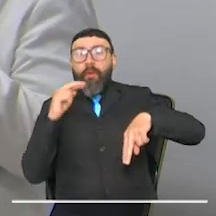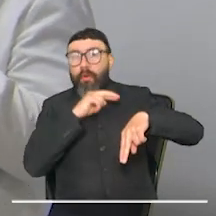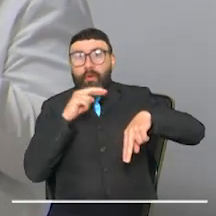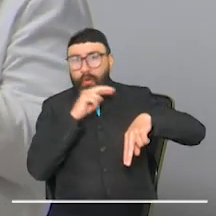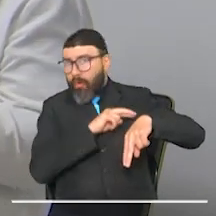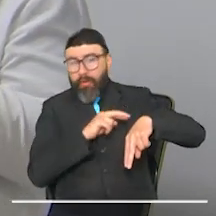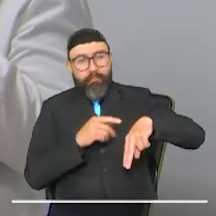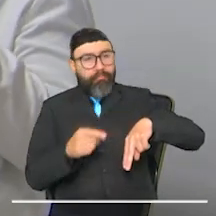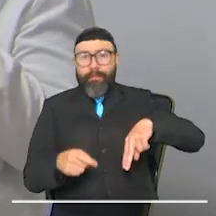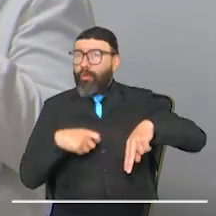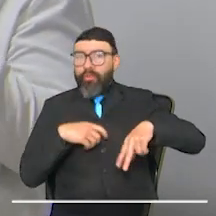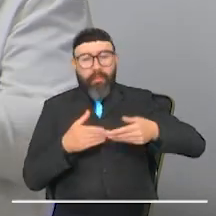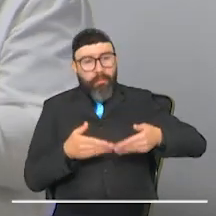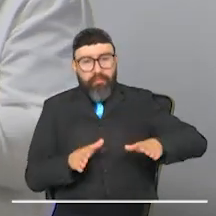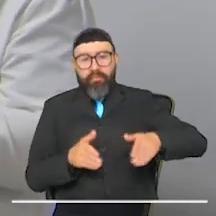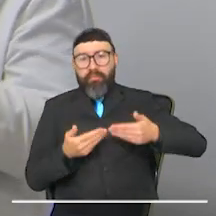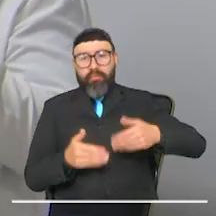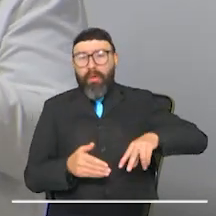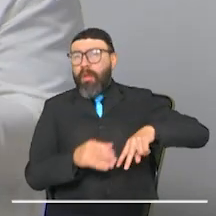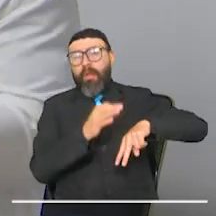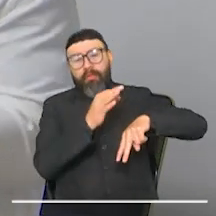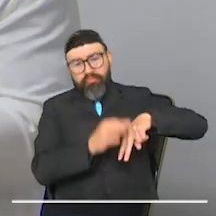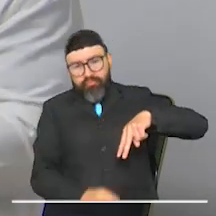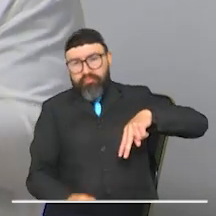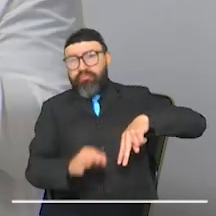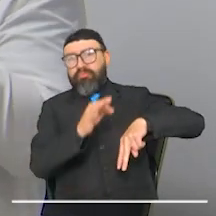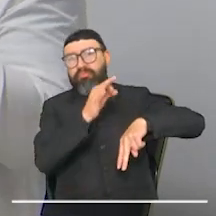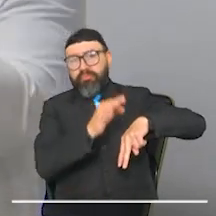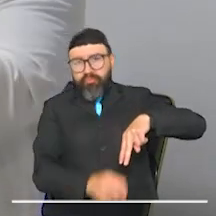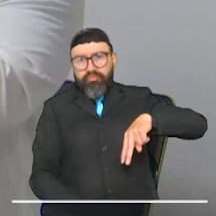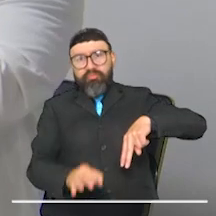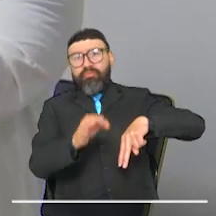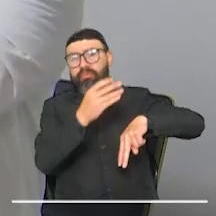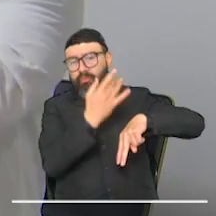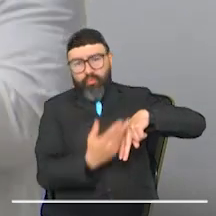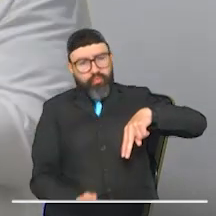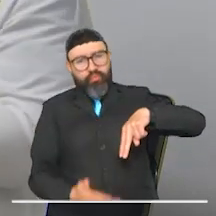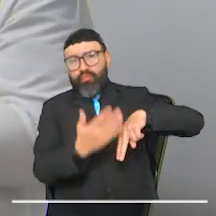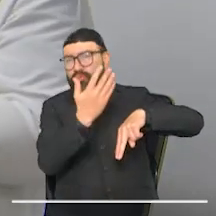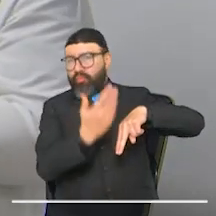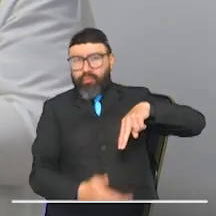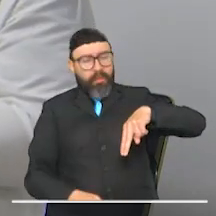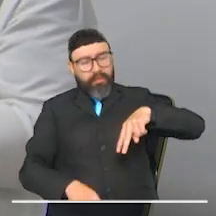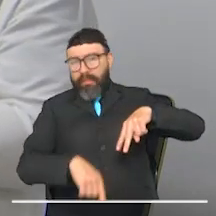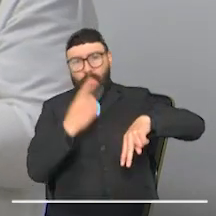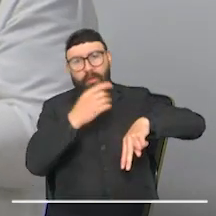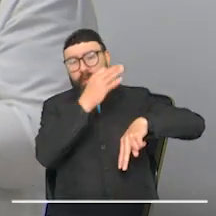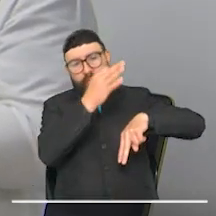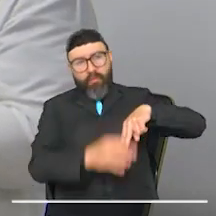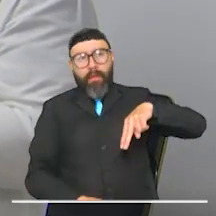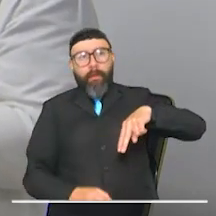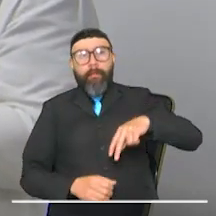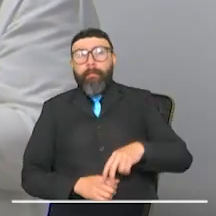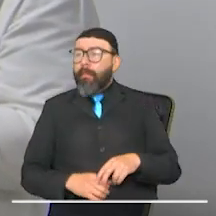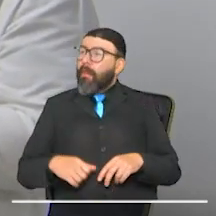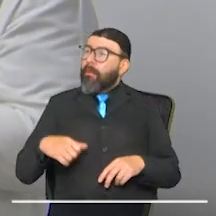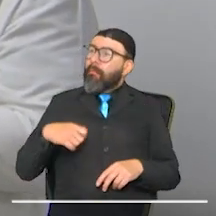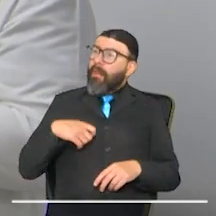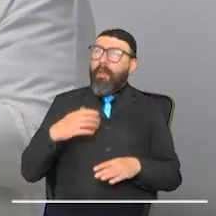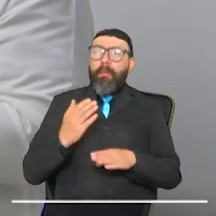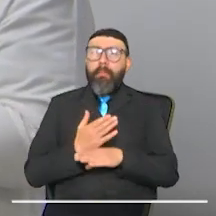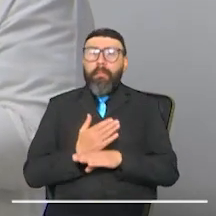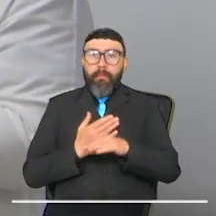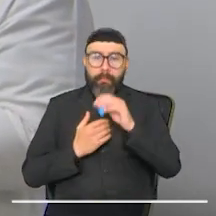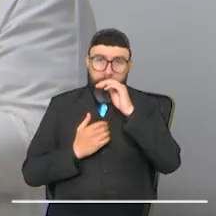flujo como yo explicaba se considera un flujo normal o un flujo laminar si totalmente recto Cuando tenemos un problema de